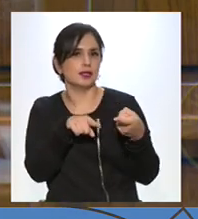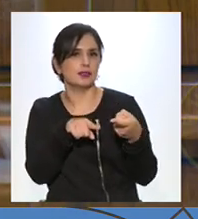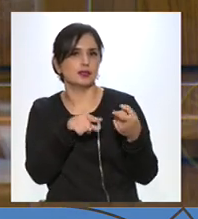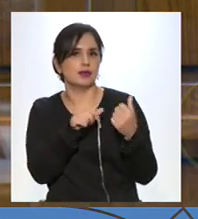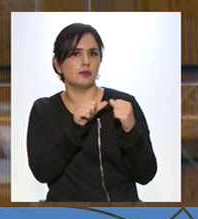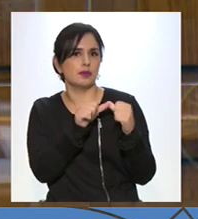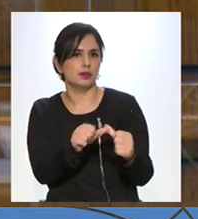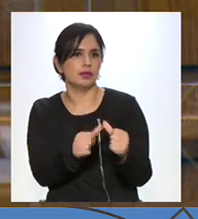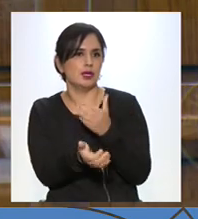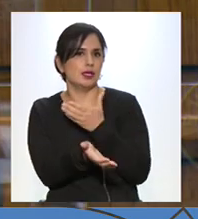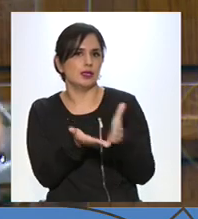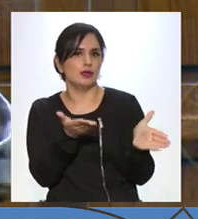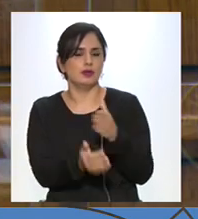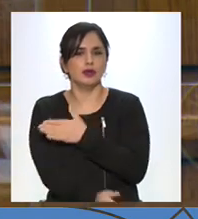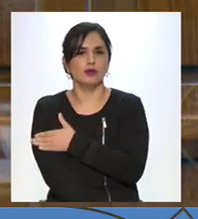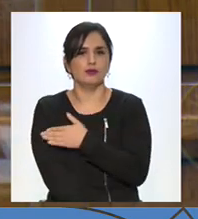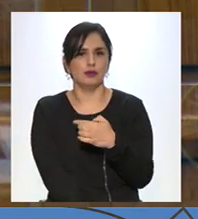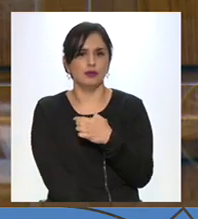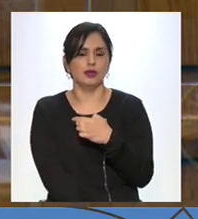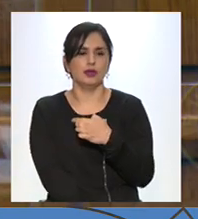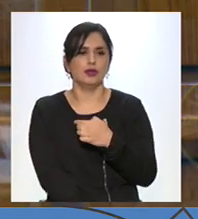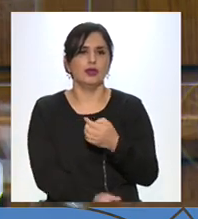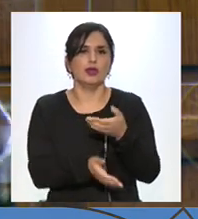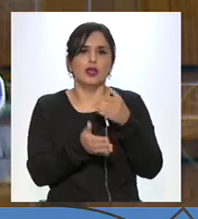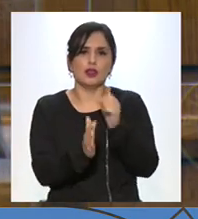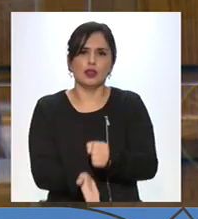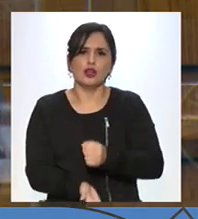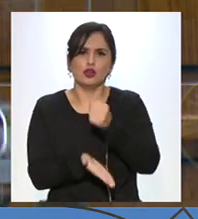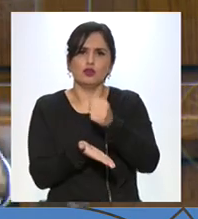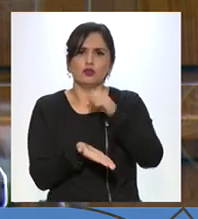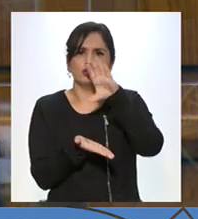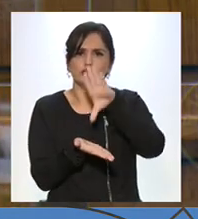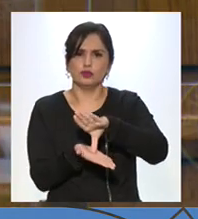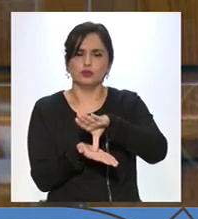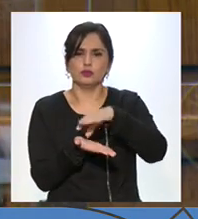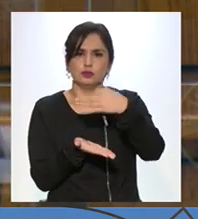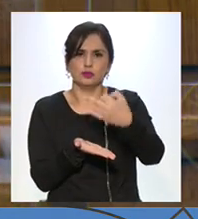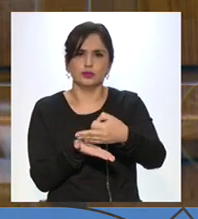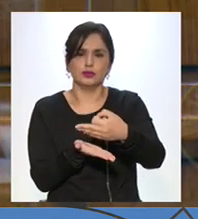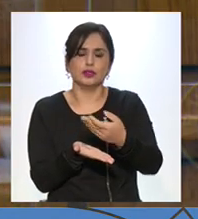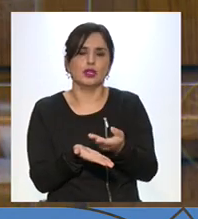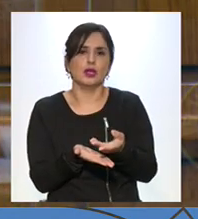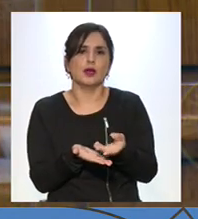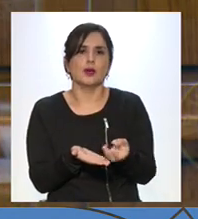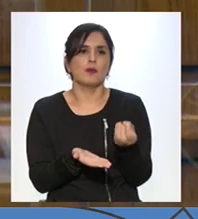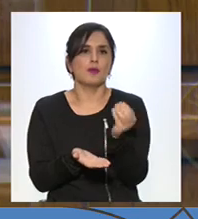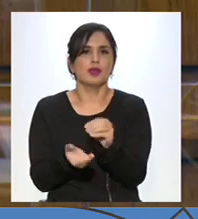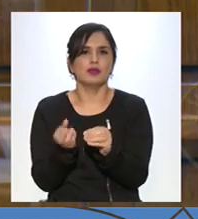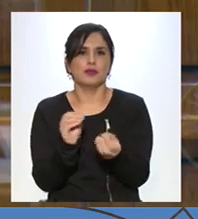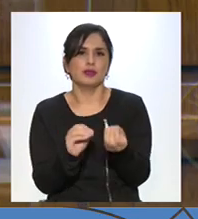de eliminar las AFP, de nacionalizar los fondos, de suma una y otra noticia,